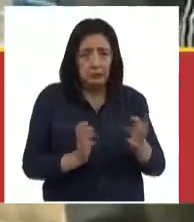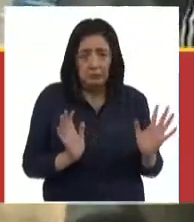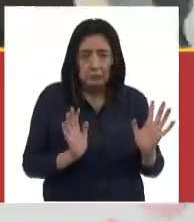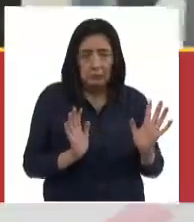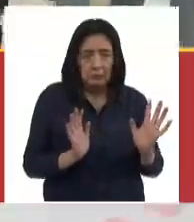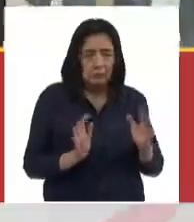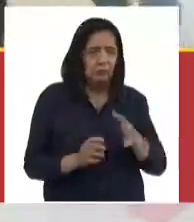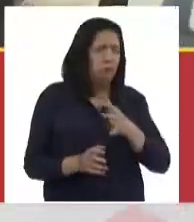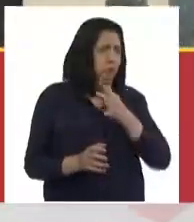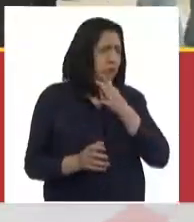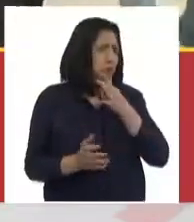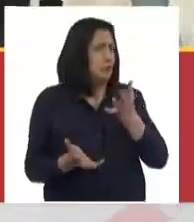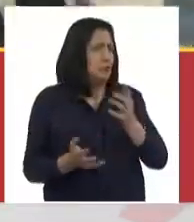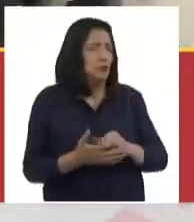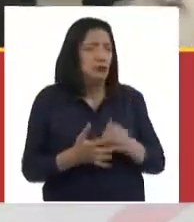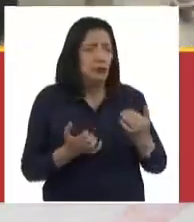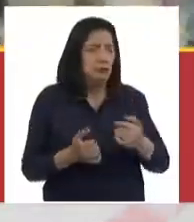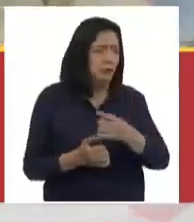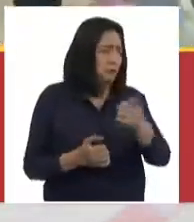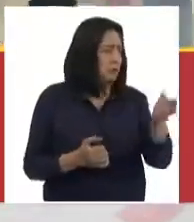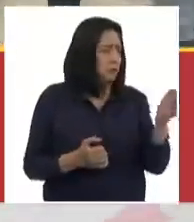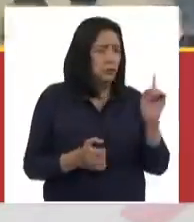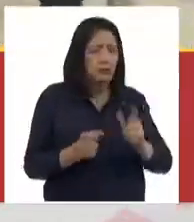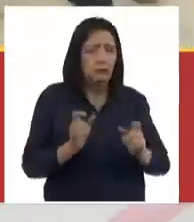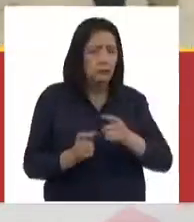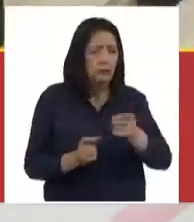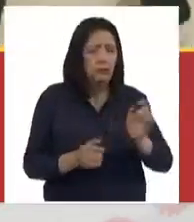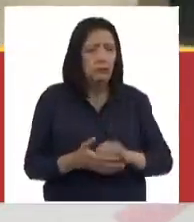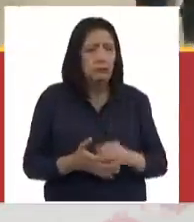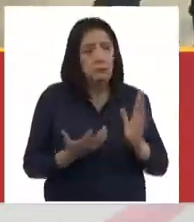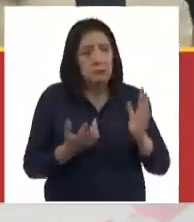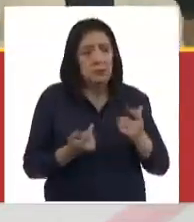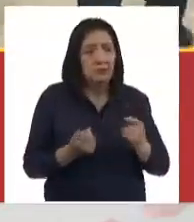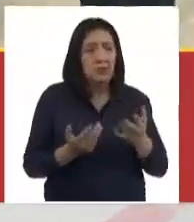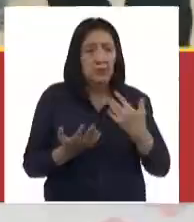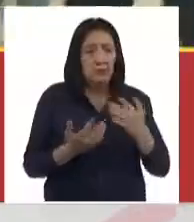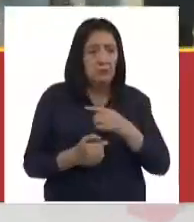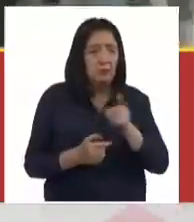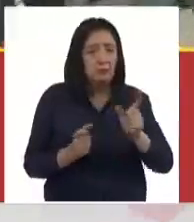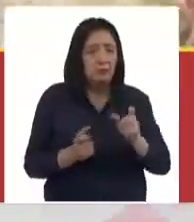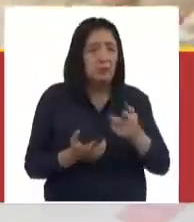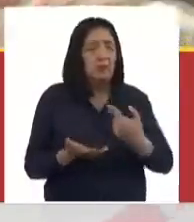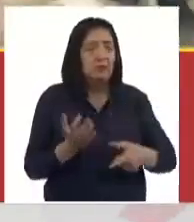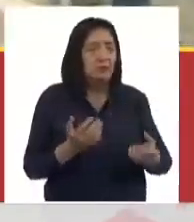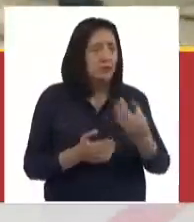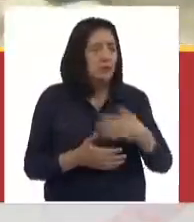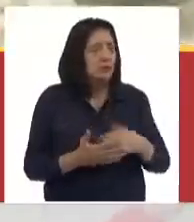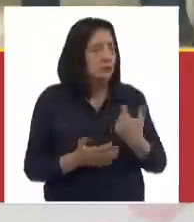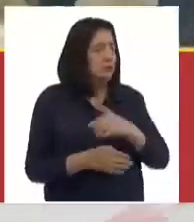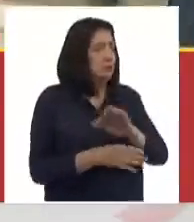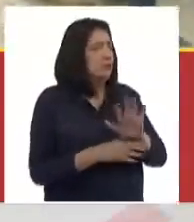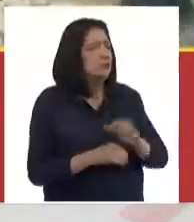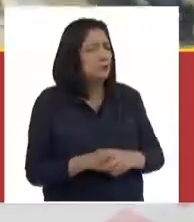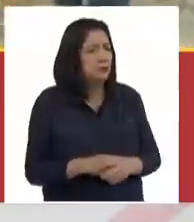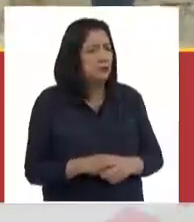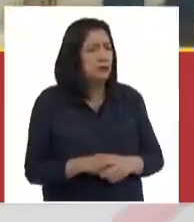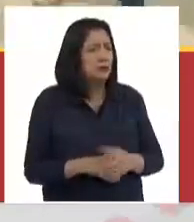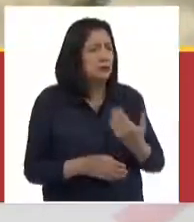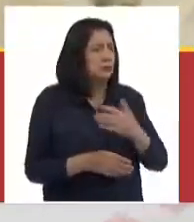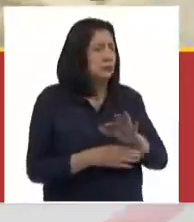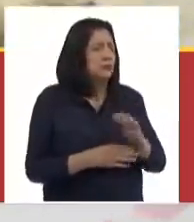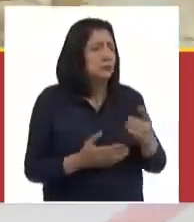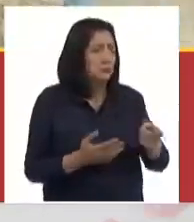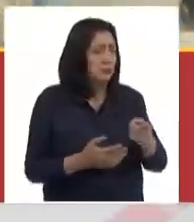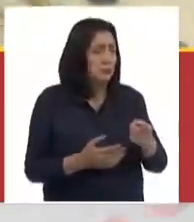ha dejado algo intrigados. Mientras tanto, estamos acá con toda la gente y vamos a intentar conversar con ellos a ver qué cosas nos dicen. Señor, buenas tardes. Señor, buenas